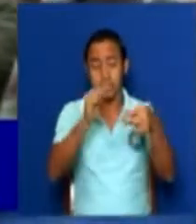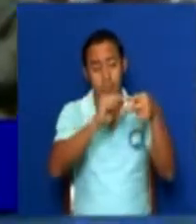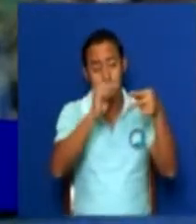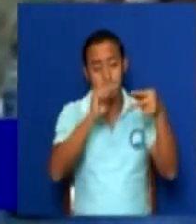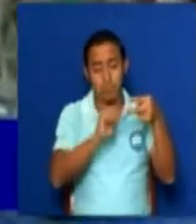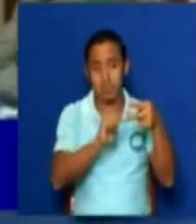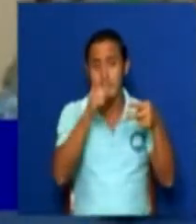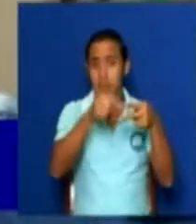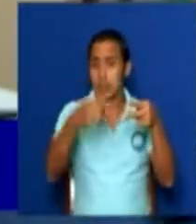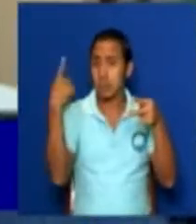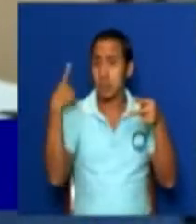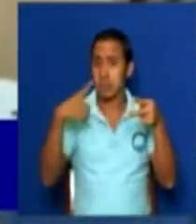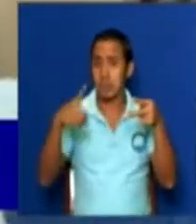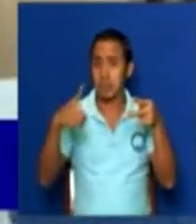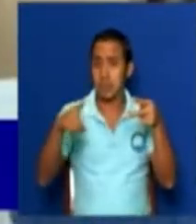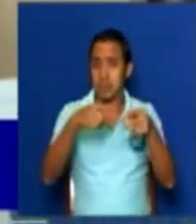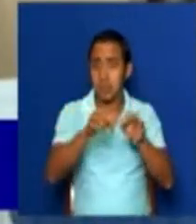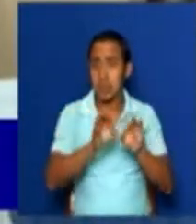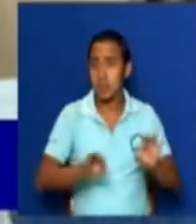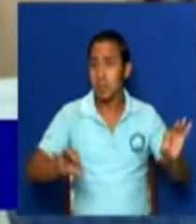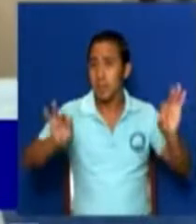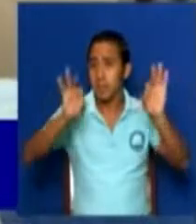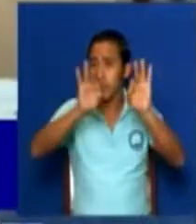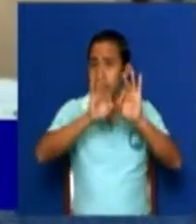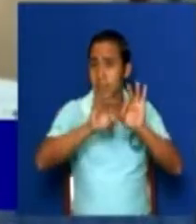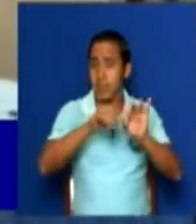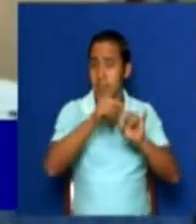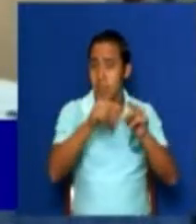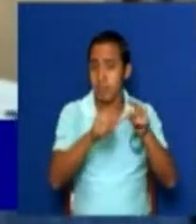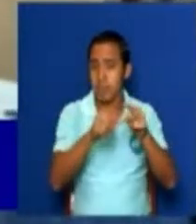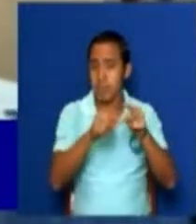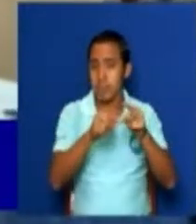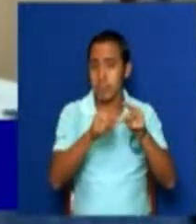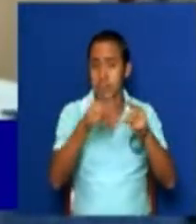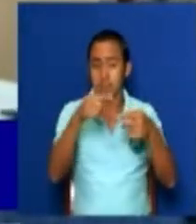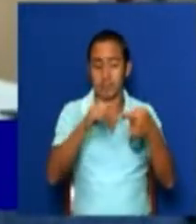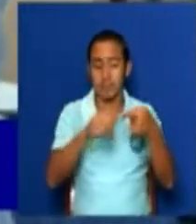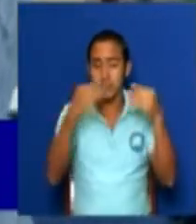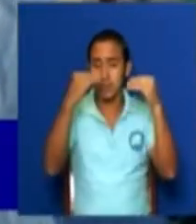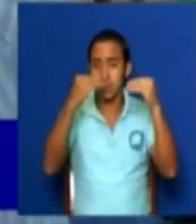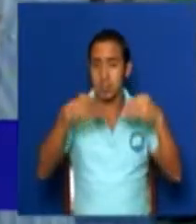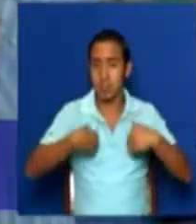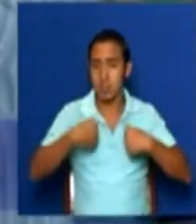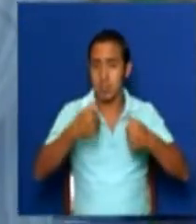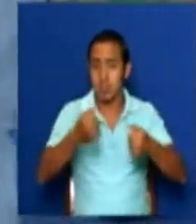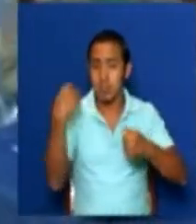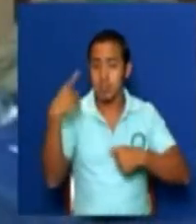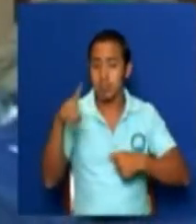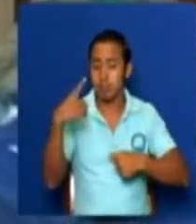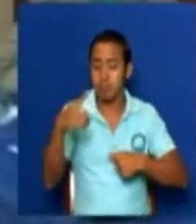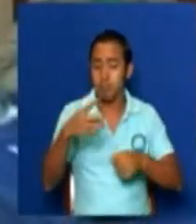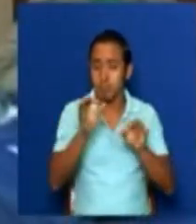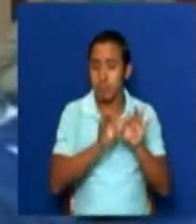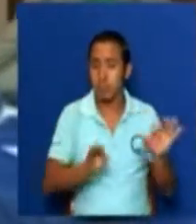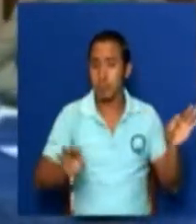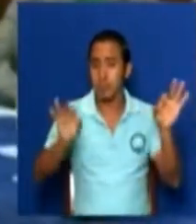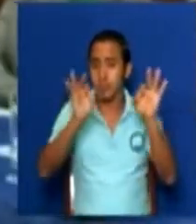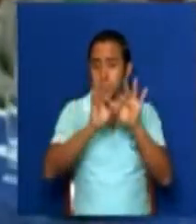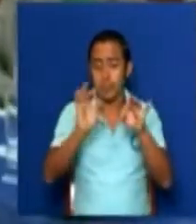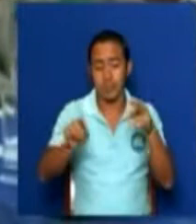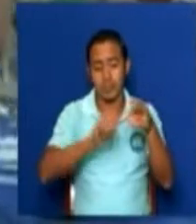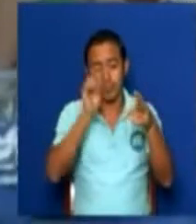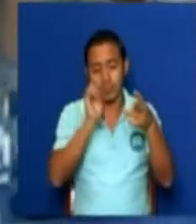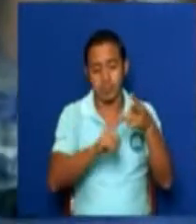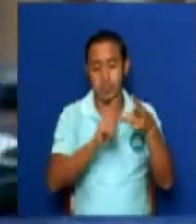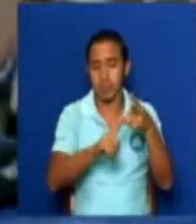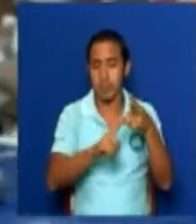catalogados como derechos fundamentales. La educación y la salud son derechos fundamentales. Luego tenemos